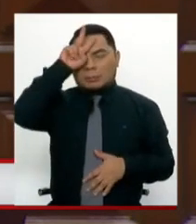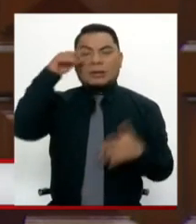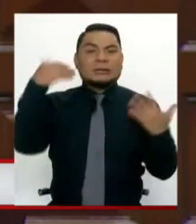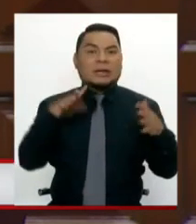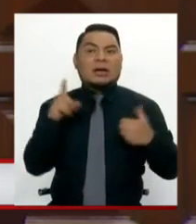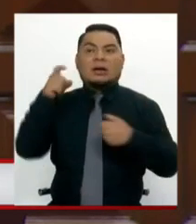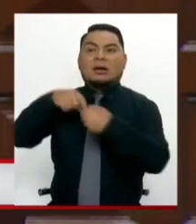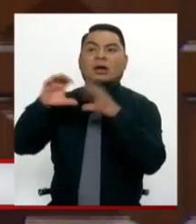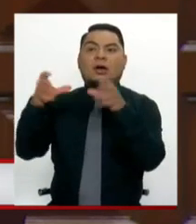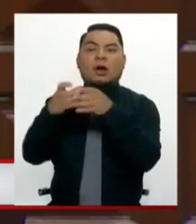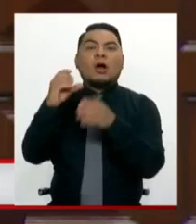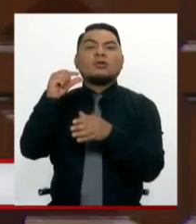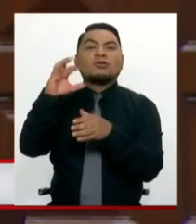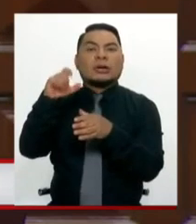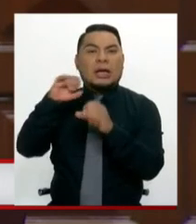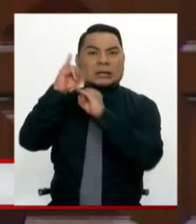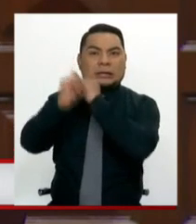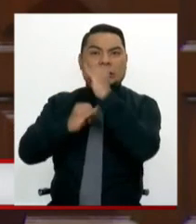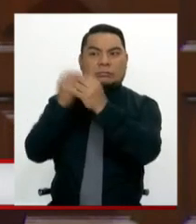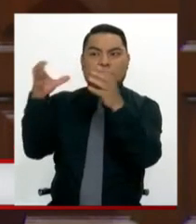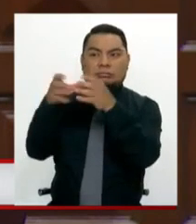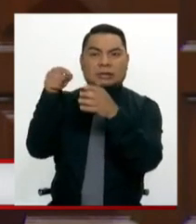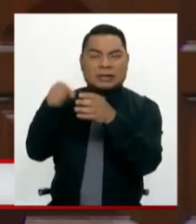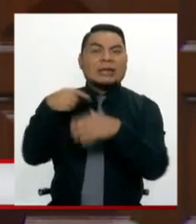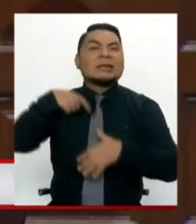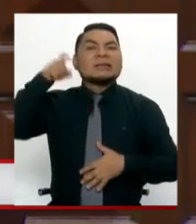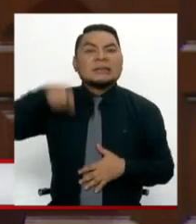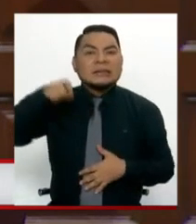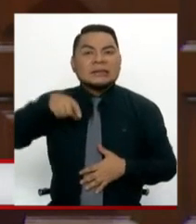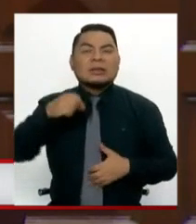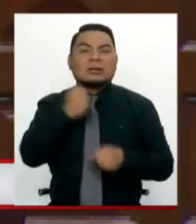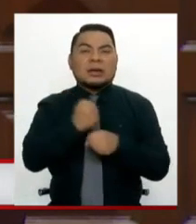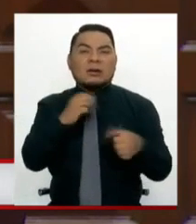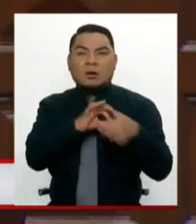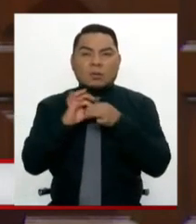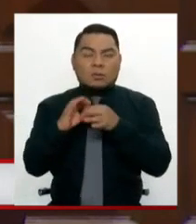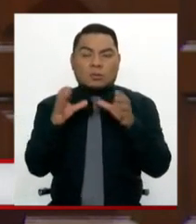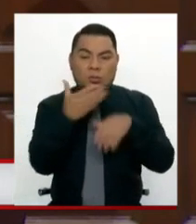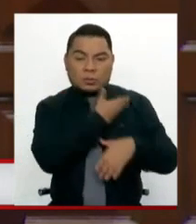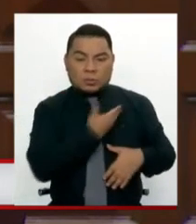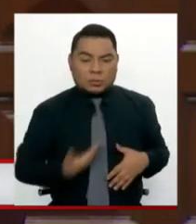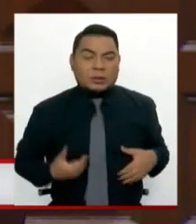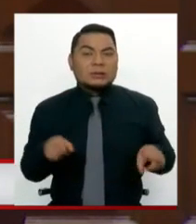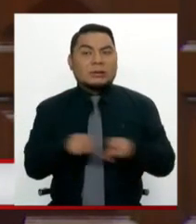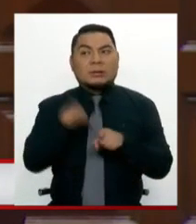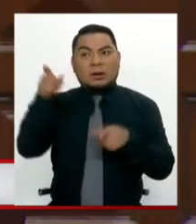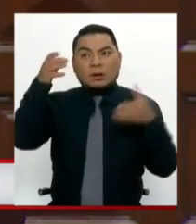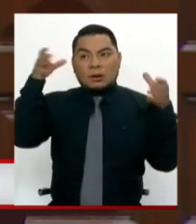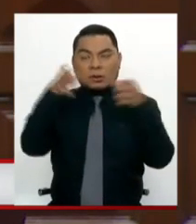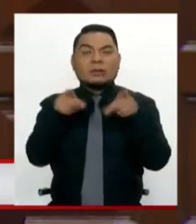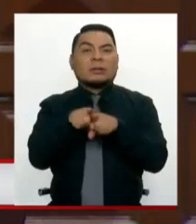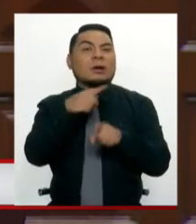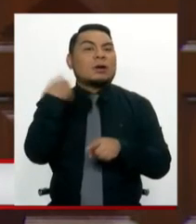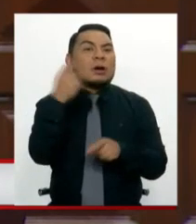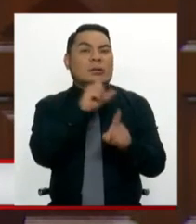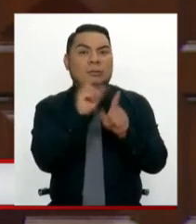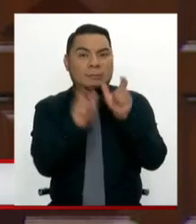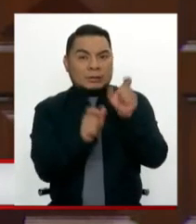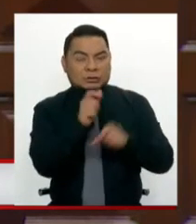miembro de la OCDE, para lo cual requerimos el trabajo conjunto del Ejecutivo y el legislativo y la sociedad